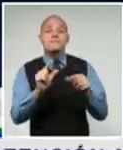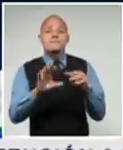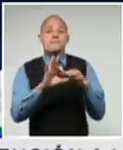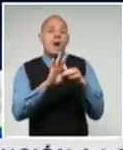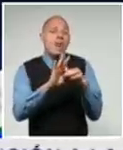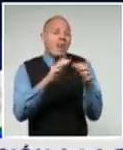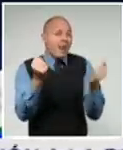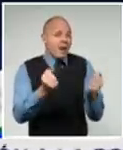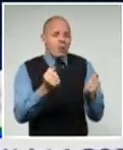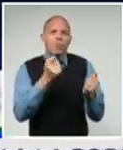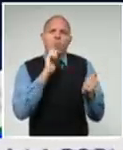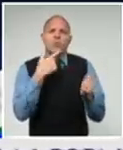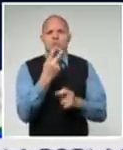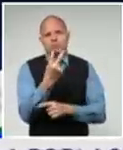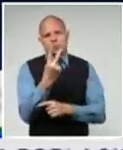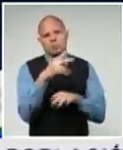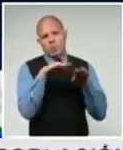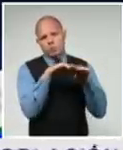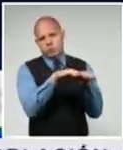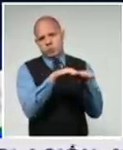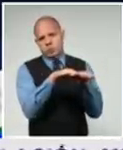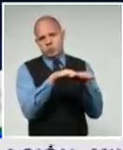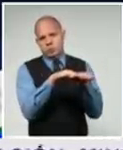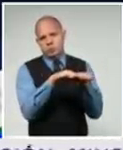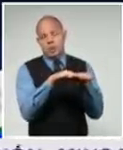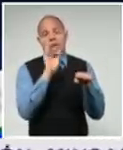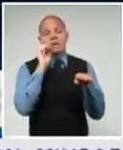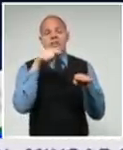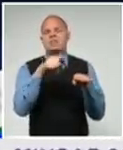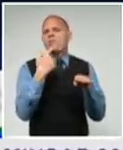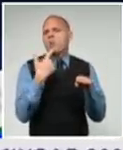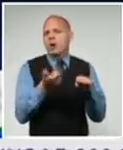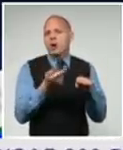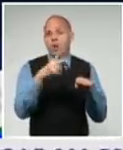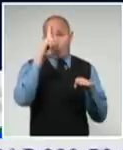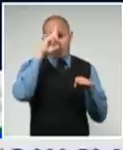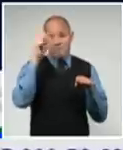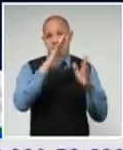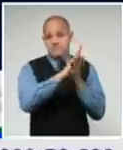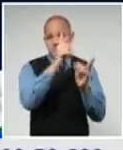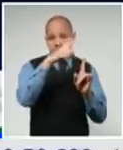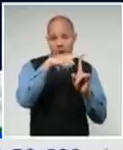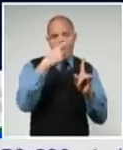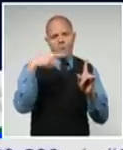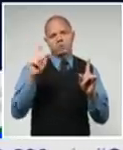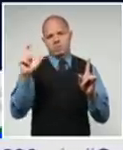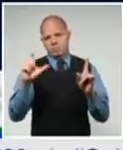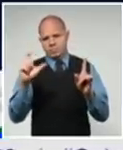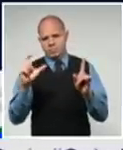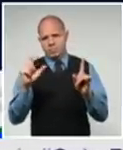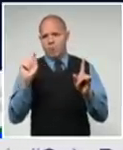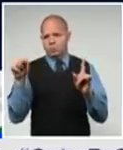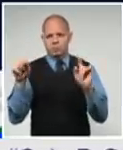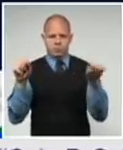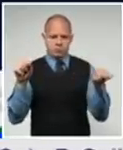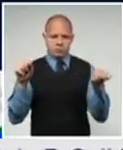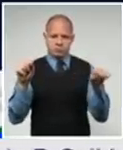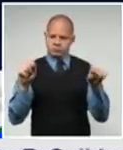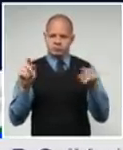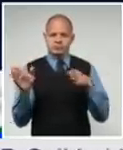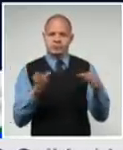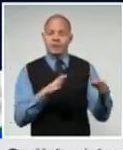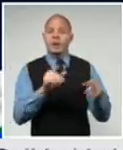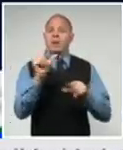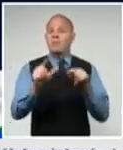crítico, que están uno en un hospital de Matanzas y el otro en uno de Camagüey, y 7 pacientes en estado